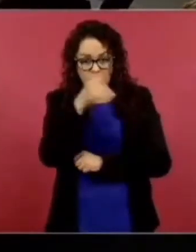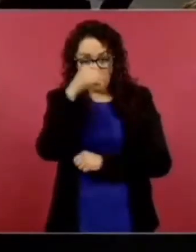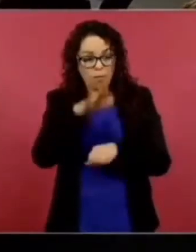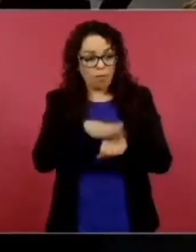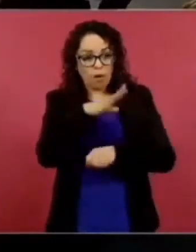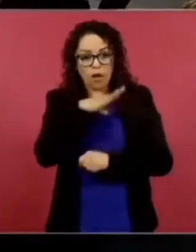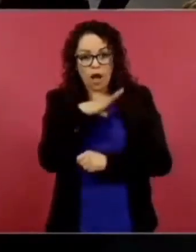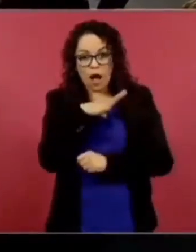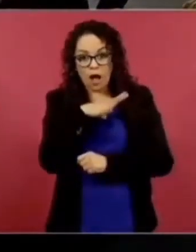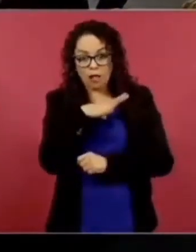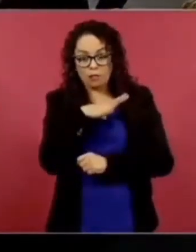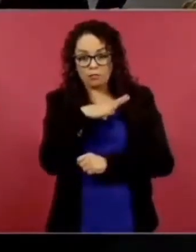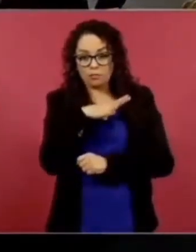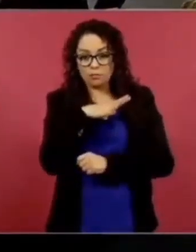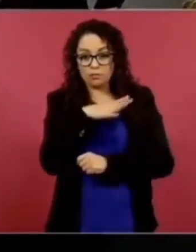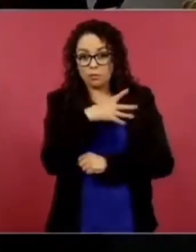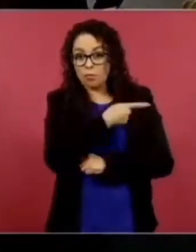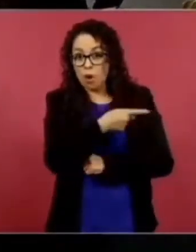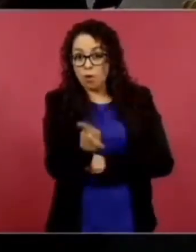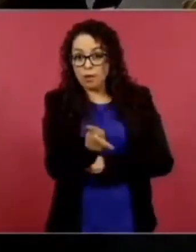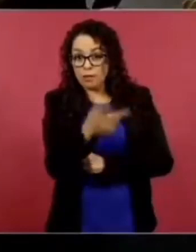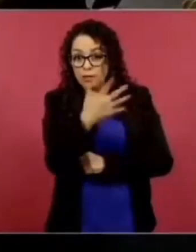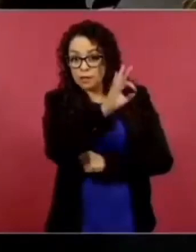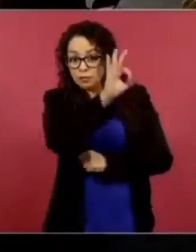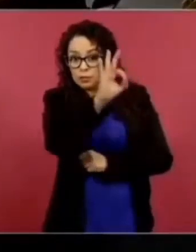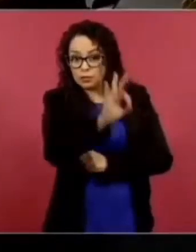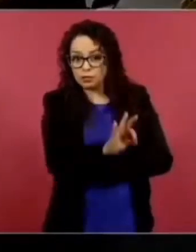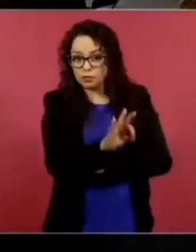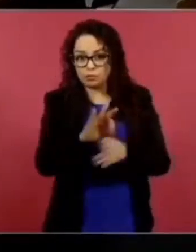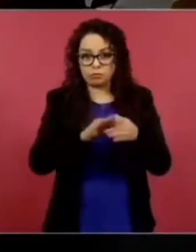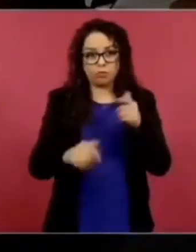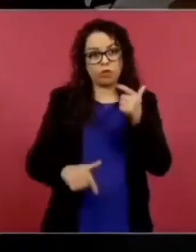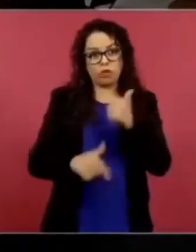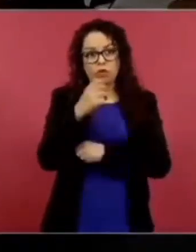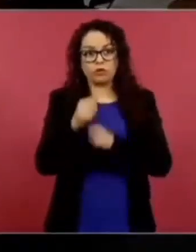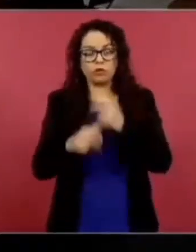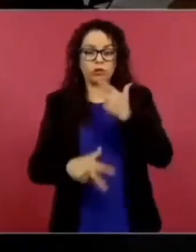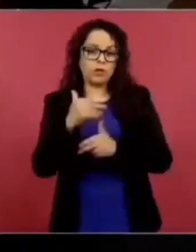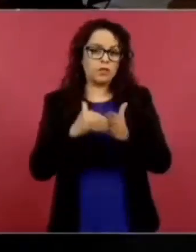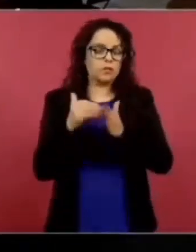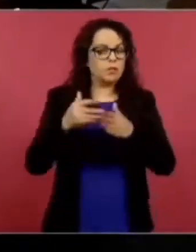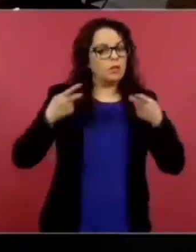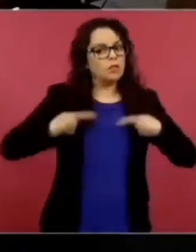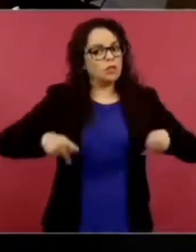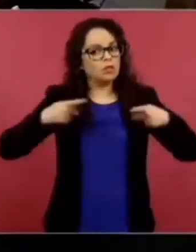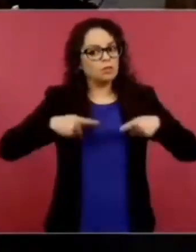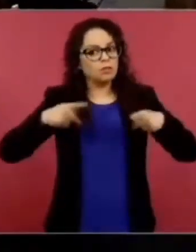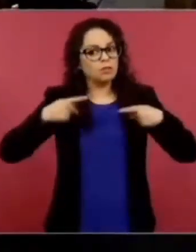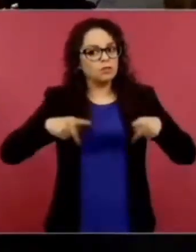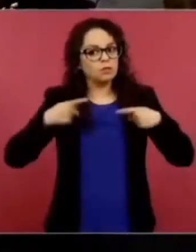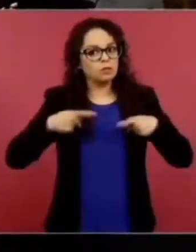son 12, 13 millones de mexicanos? Sí, sí, porque la última